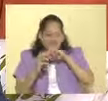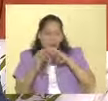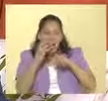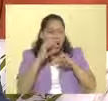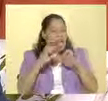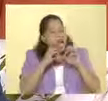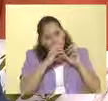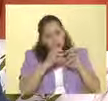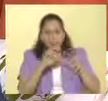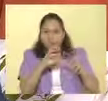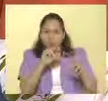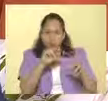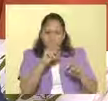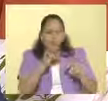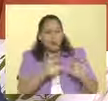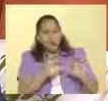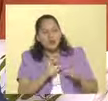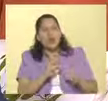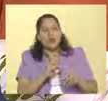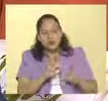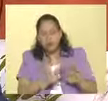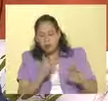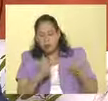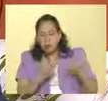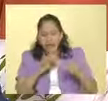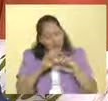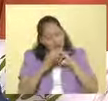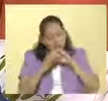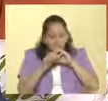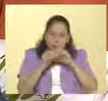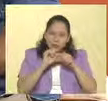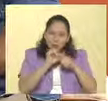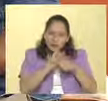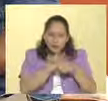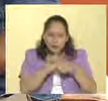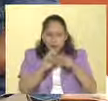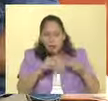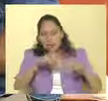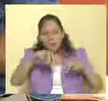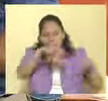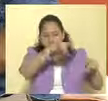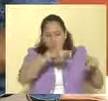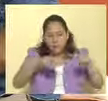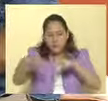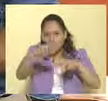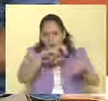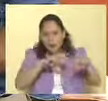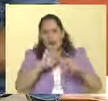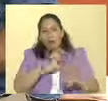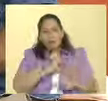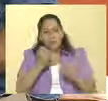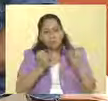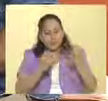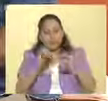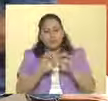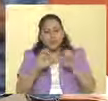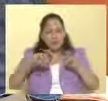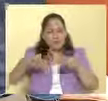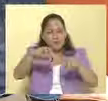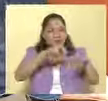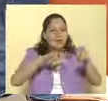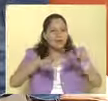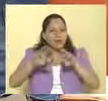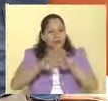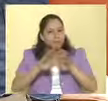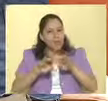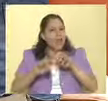a lastimar, a veces podemos dejarlos que estén de verdad brincando, jugando, como que están un poco... incluso como que llegan a dar